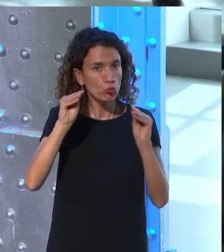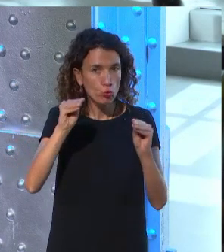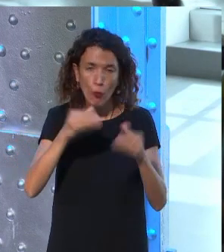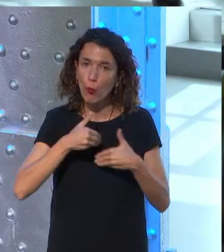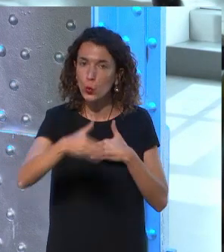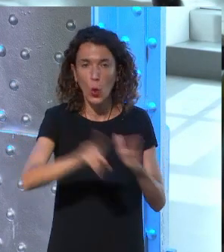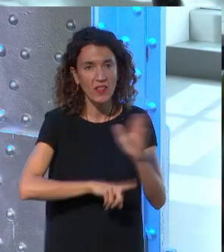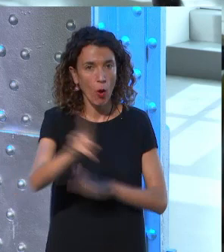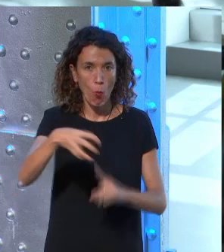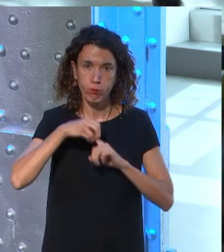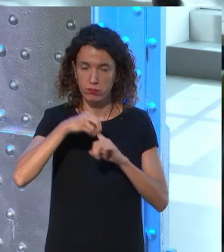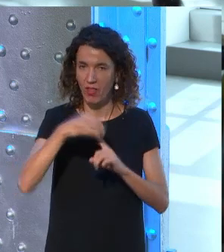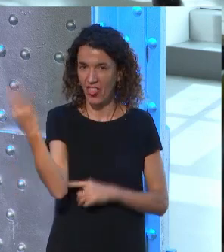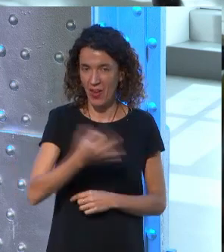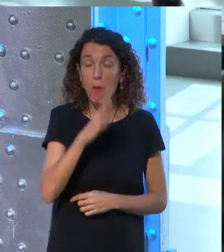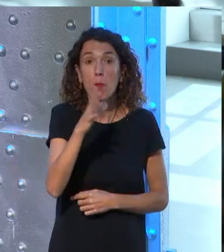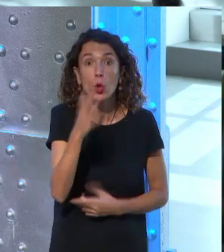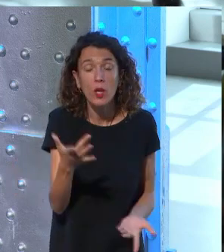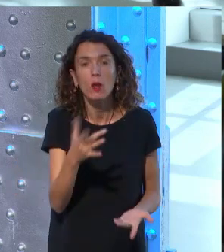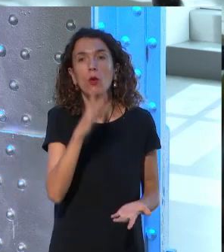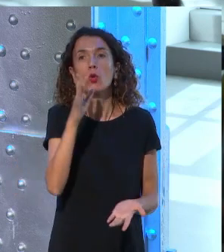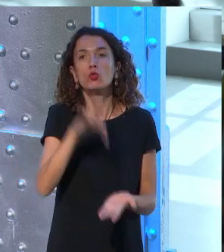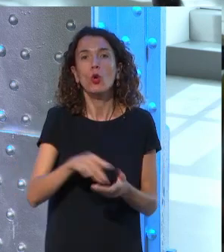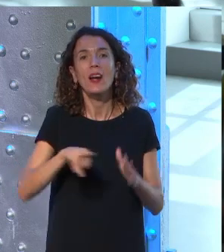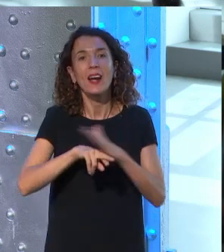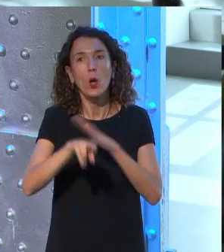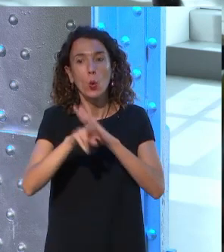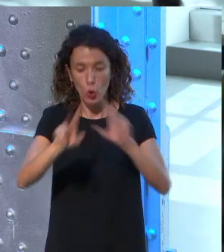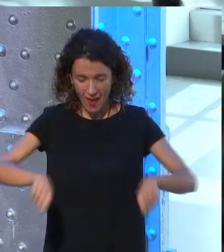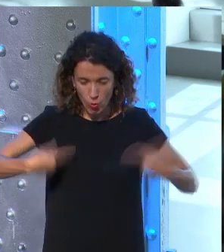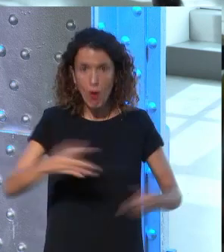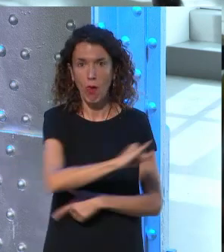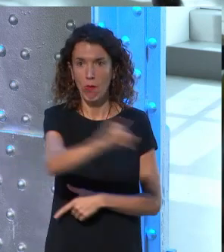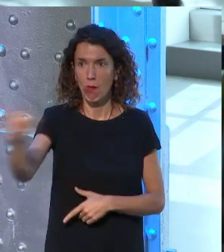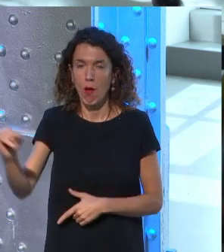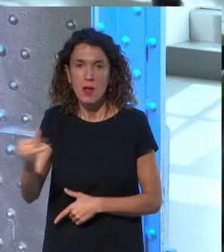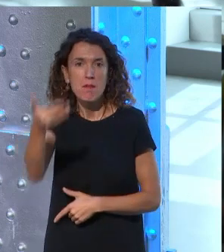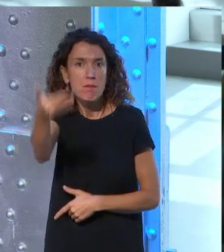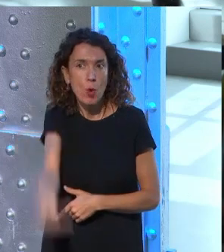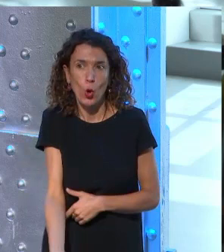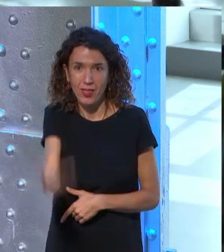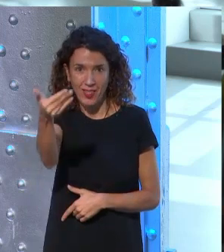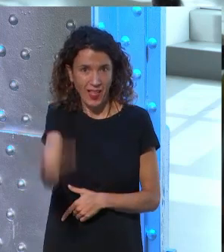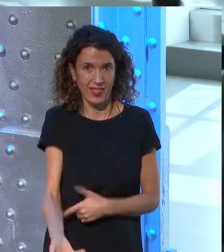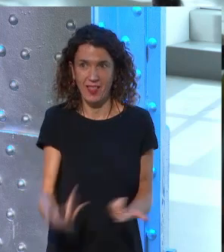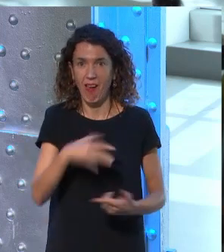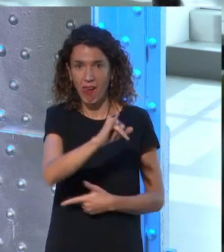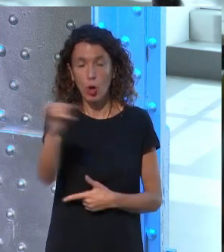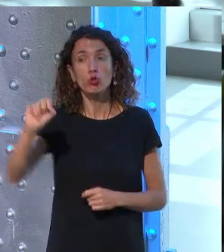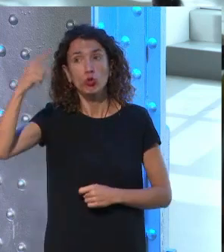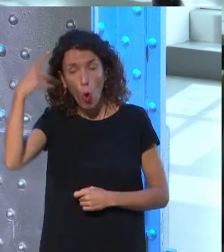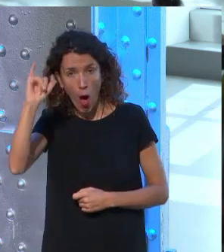en su futuro desarrollo. ¿Por qué? Porque tenemos recursos naturales que son imprescindibles ya y que lo van a ser mucho más. Tenemos mucho